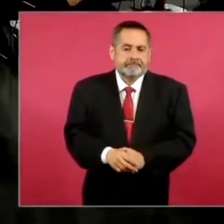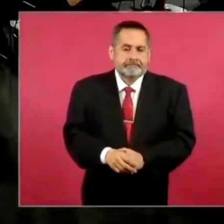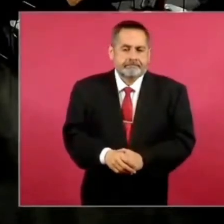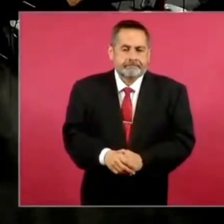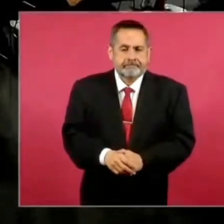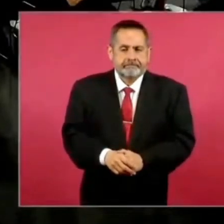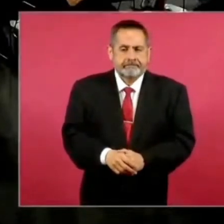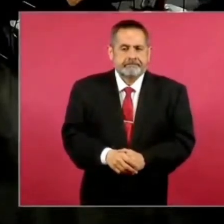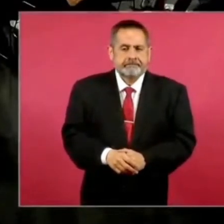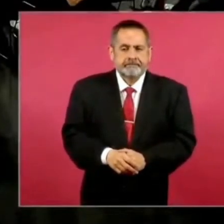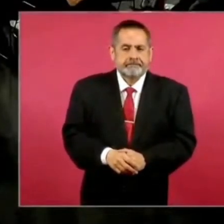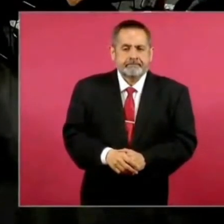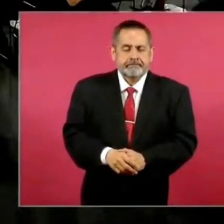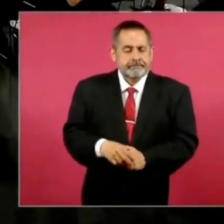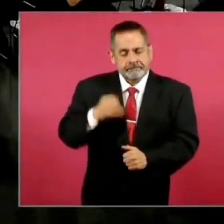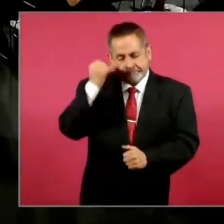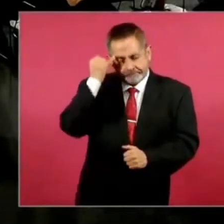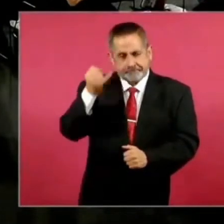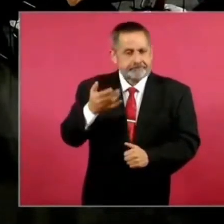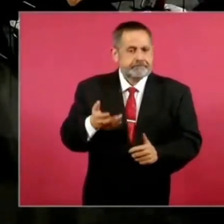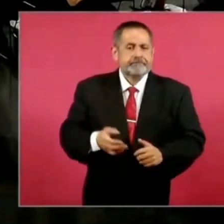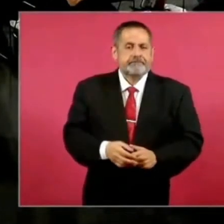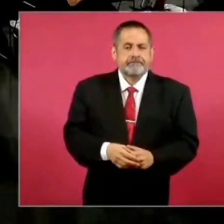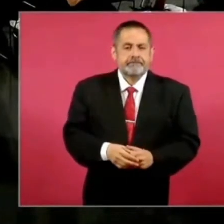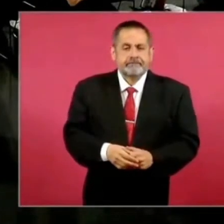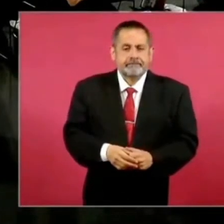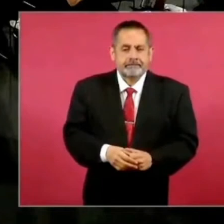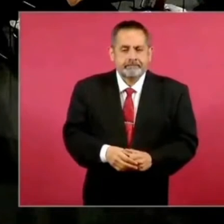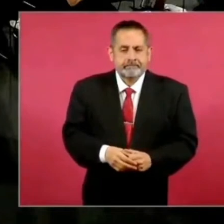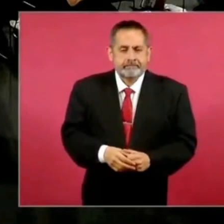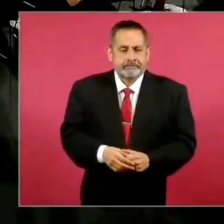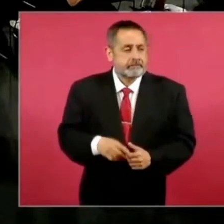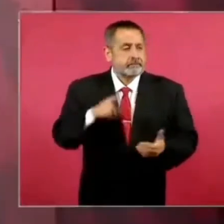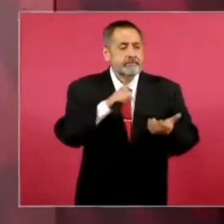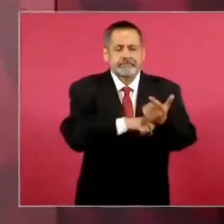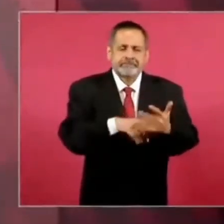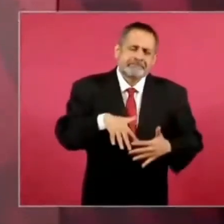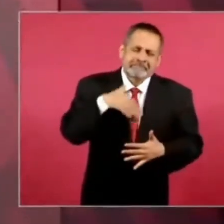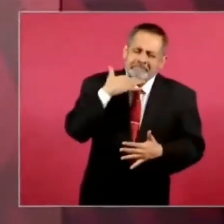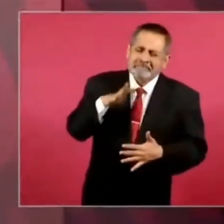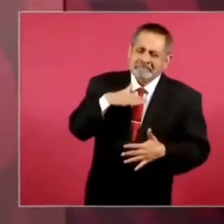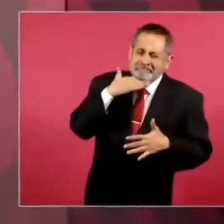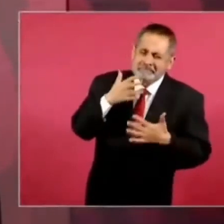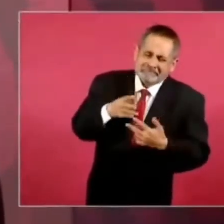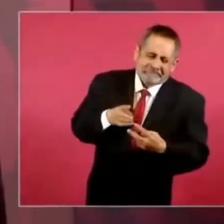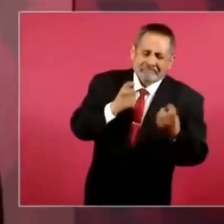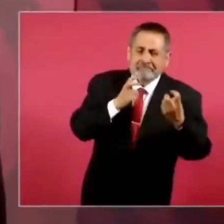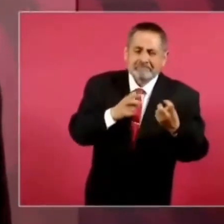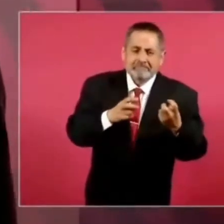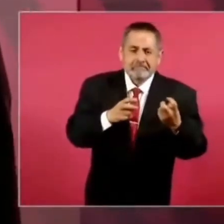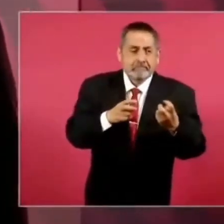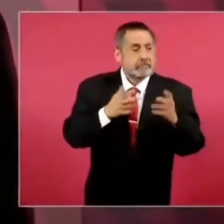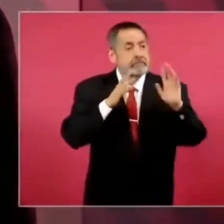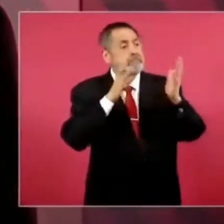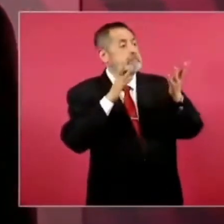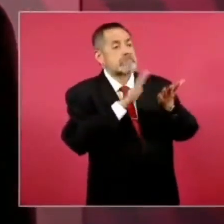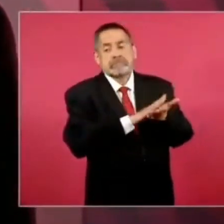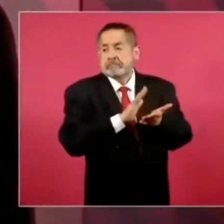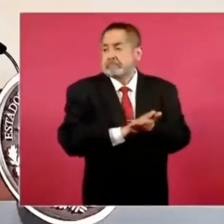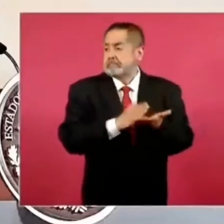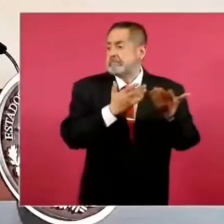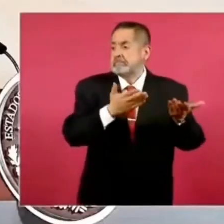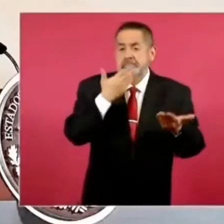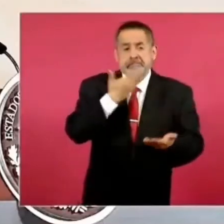pues imagínense que se hizo un fraude y se aplaudió el